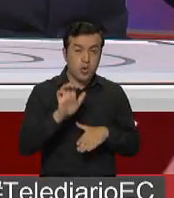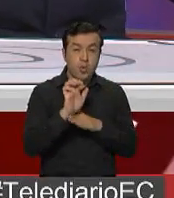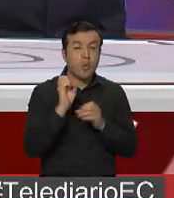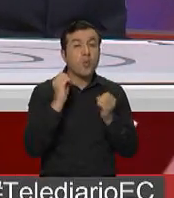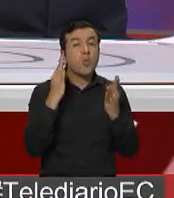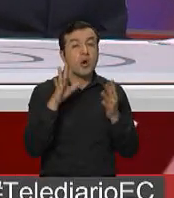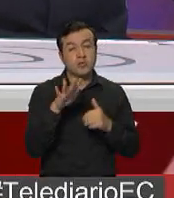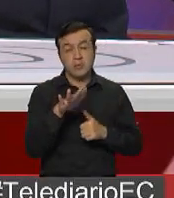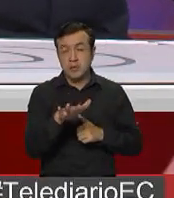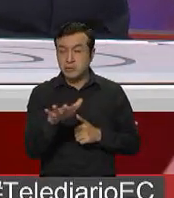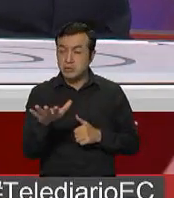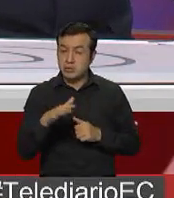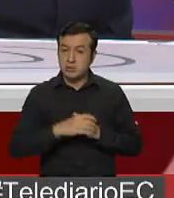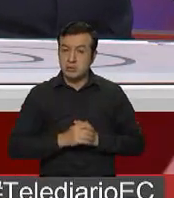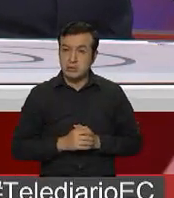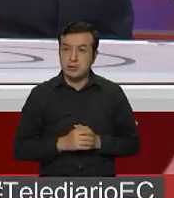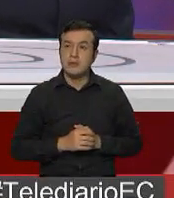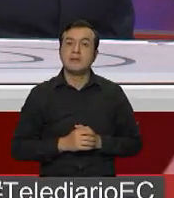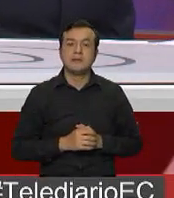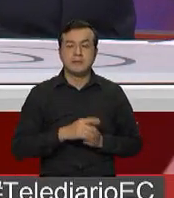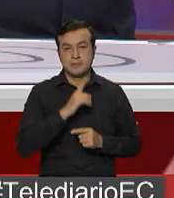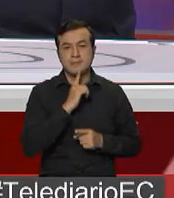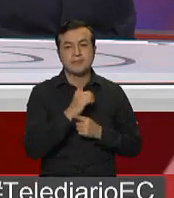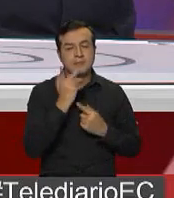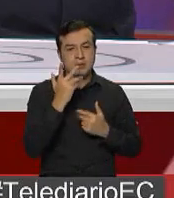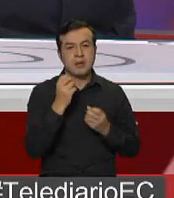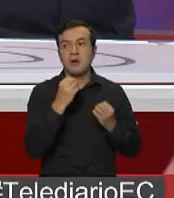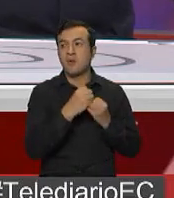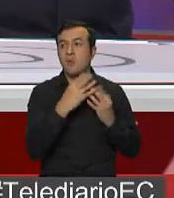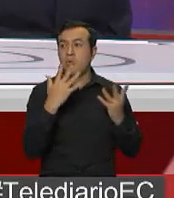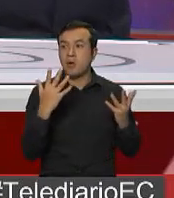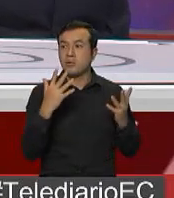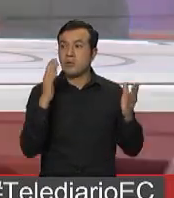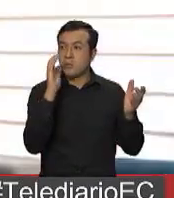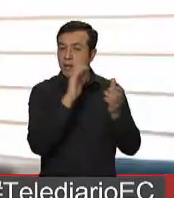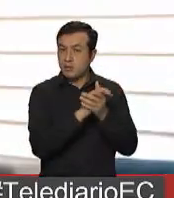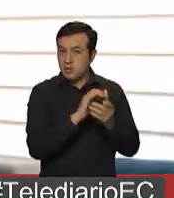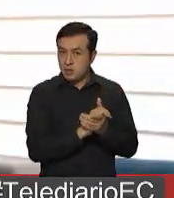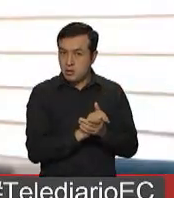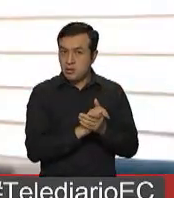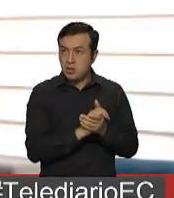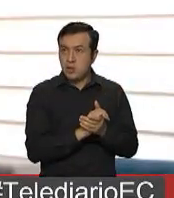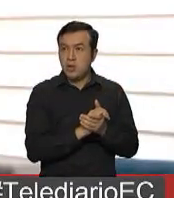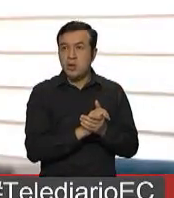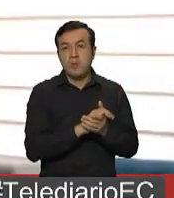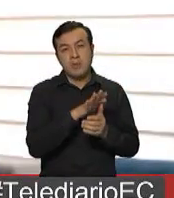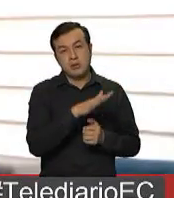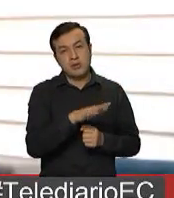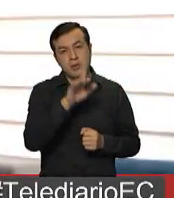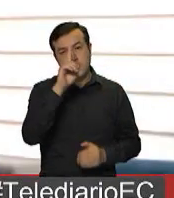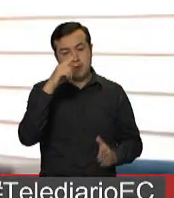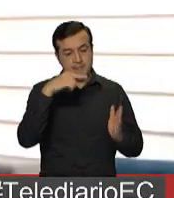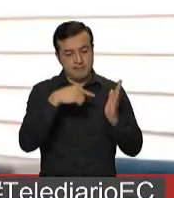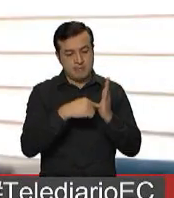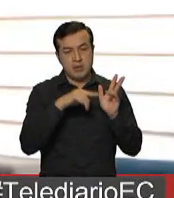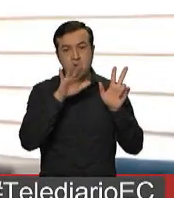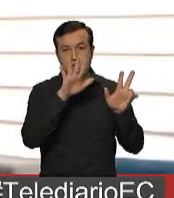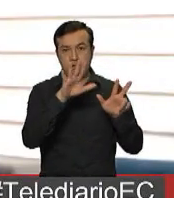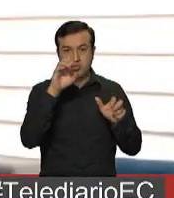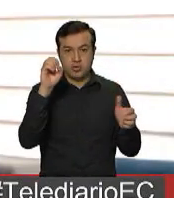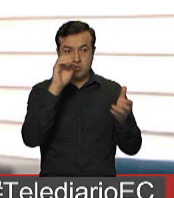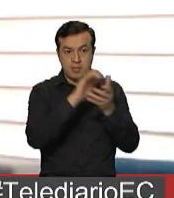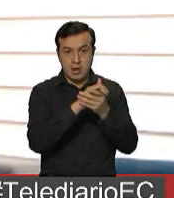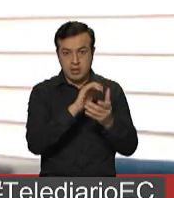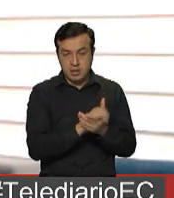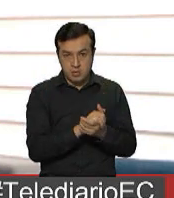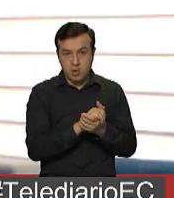esto? Así es. Nosotros tenemos en matrimonios, estaban represados cerca de 1.800 matrimonios